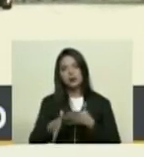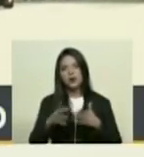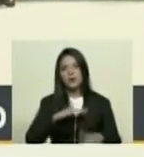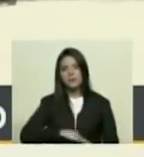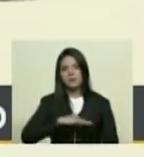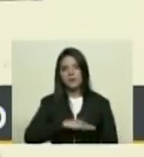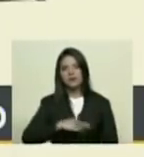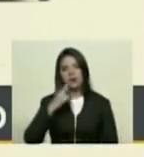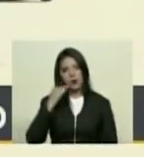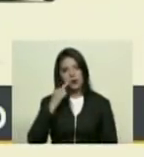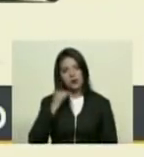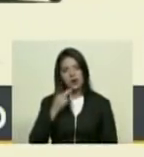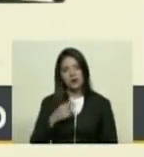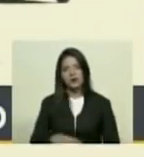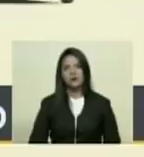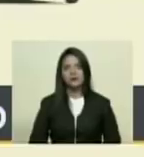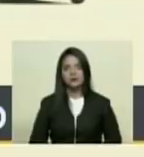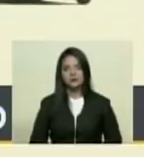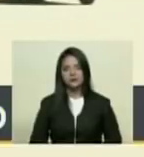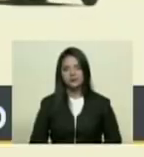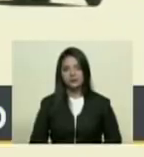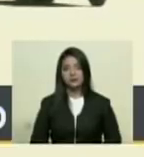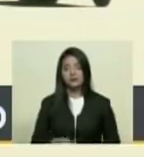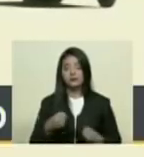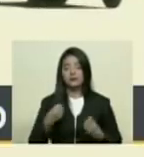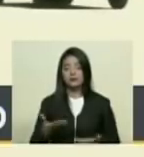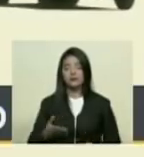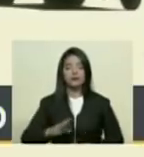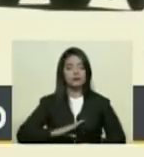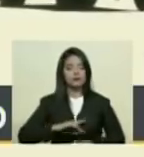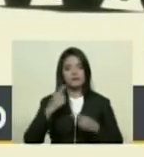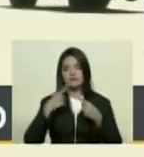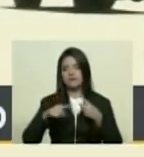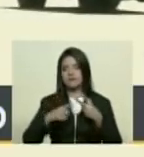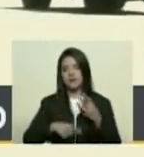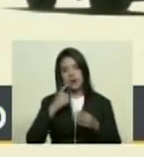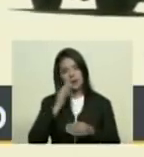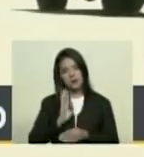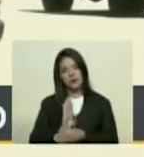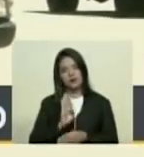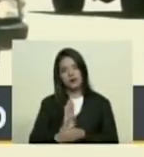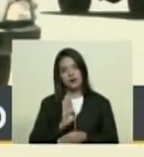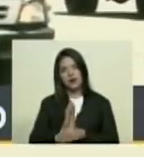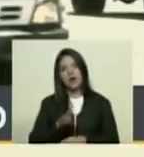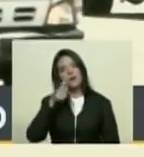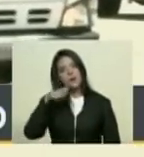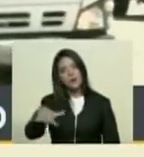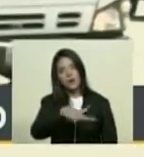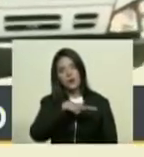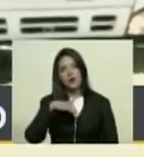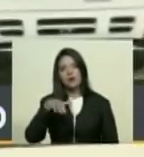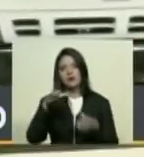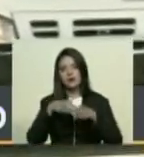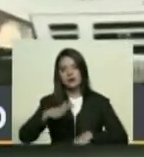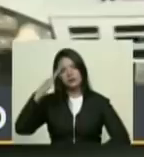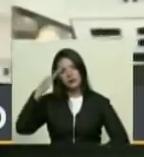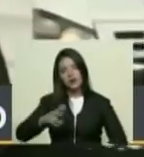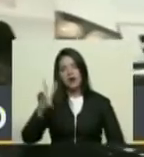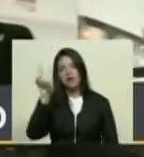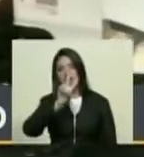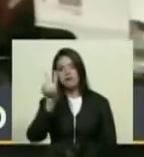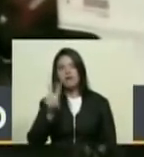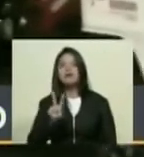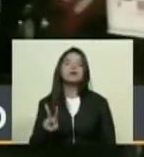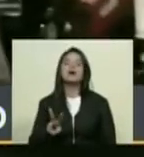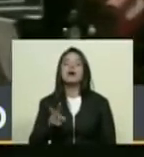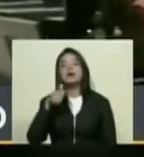misión Negro Primero, para otorgar todo tipo de protección al cuerpo castrense venezolano y